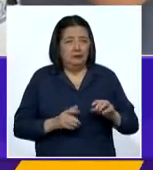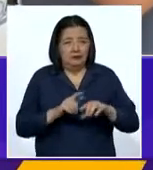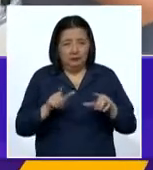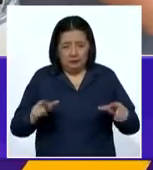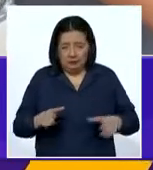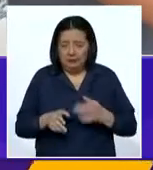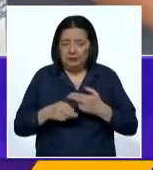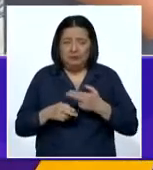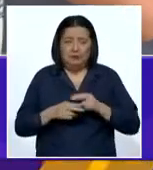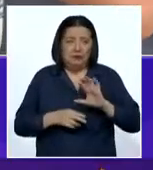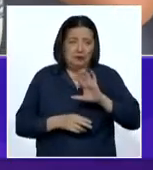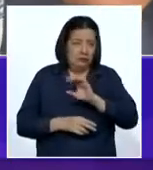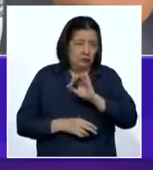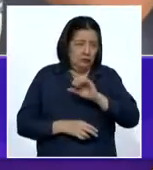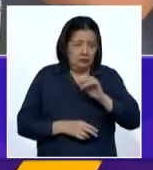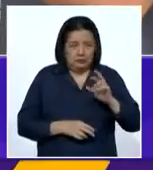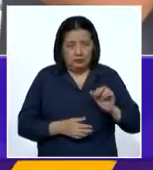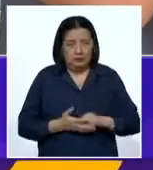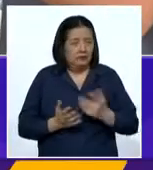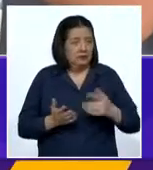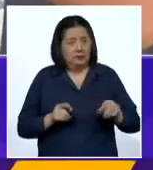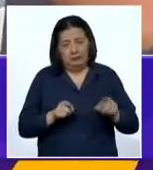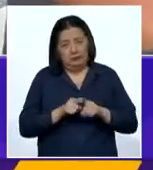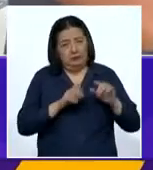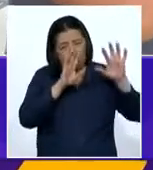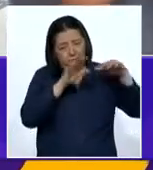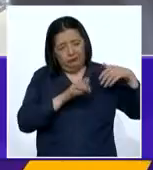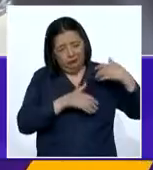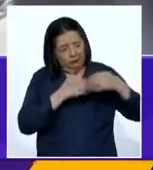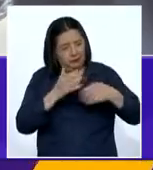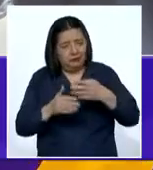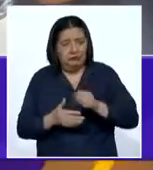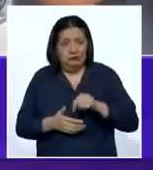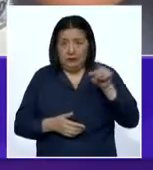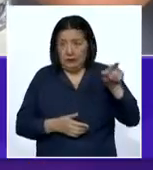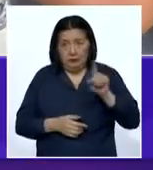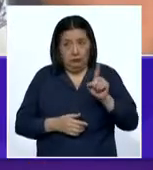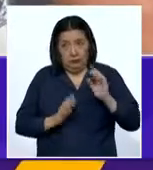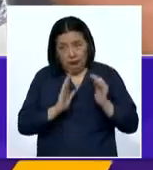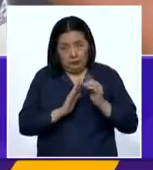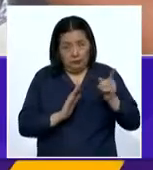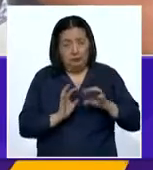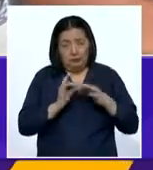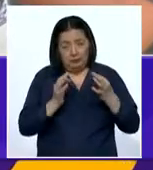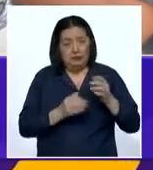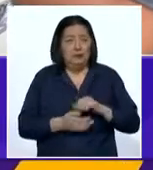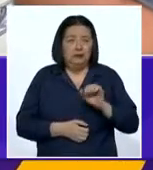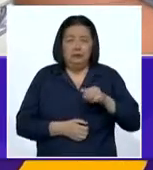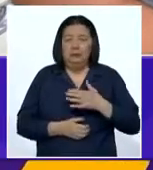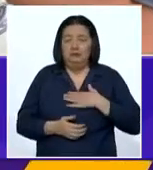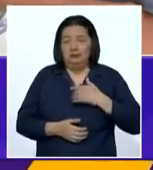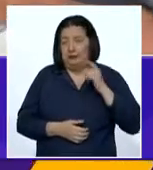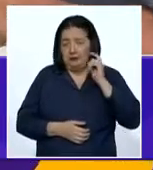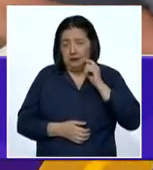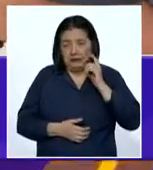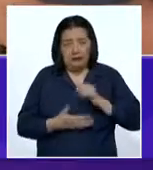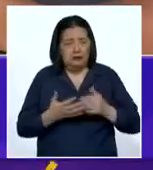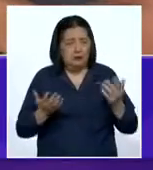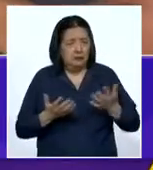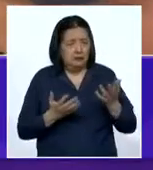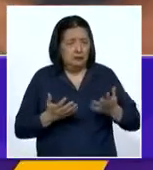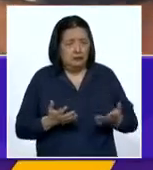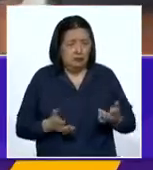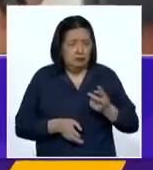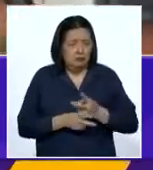zona de Cocharcas, ¿no? Sí. Cocharcas, el huaico cayó también en tu vivienda. Sí. Esta no es tu casa, es la casa de un familiar. Sí, de mi tía. ¿Y dónde estás teniendo